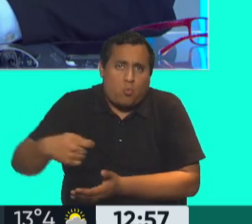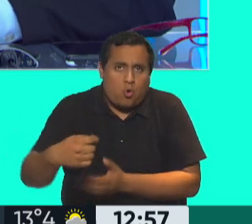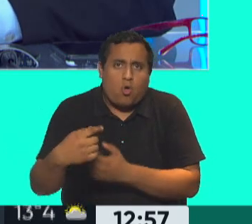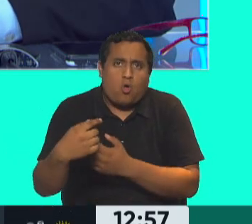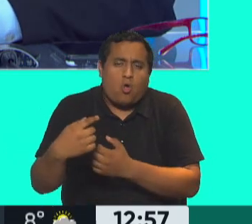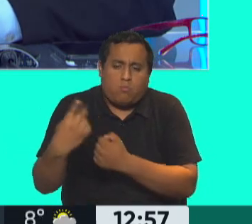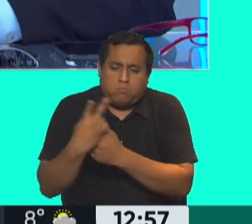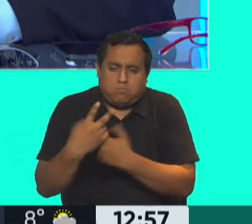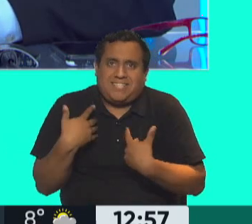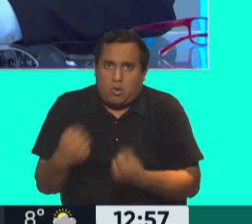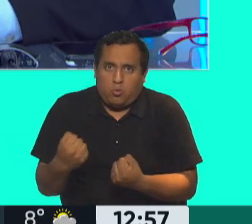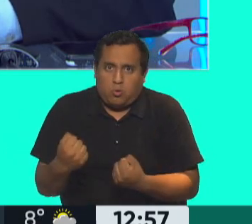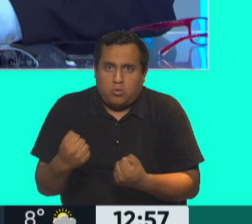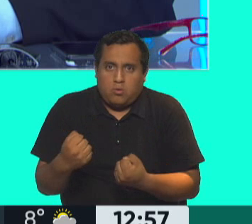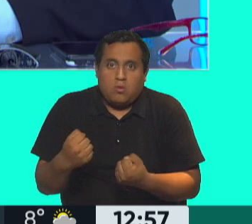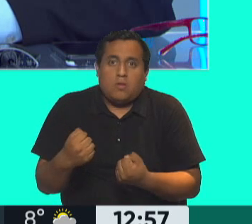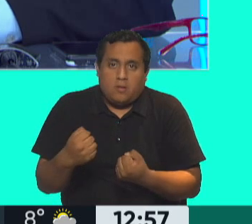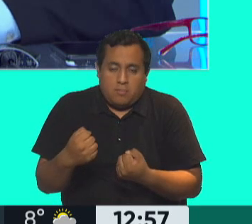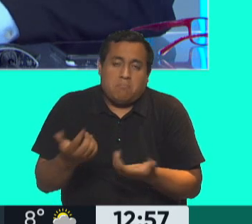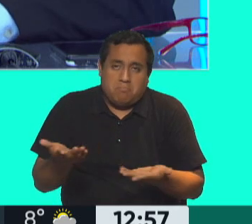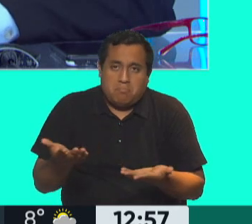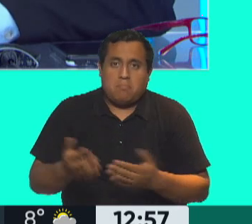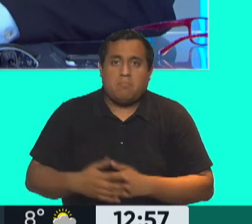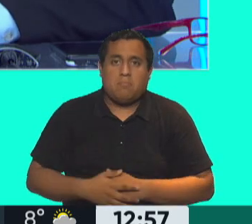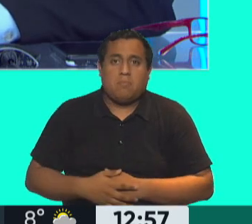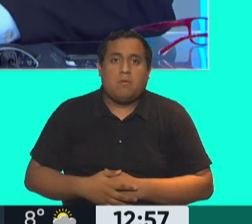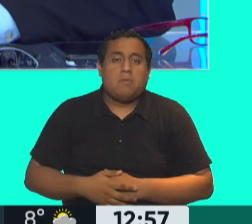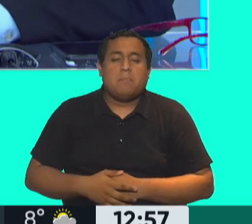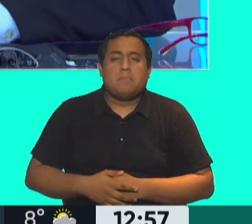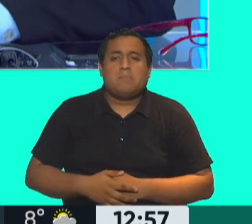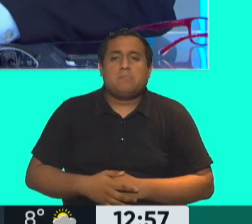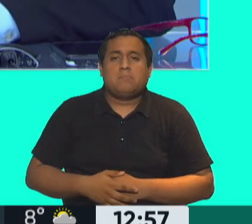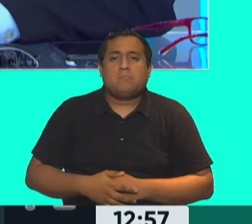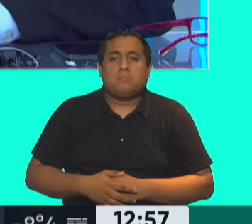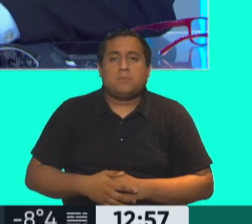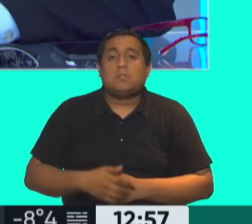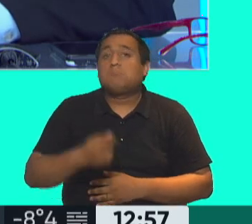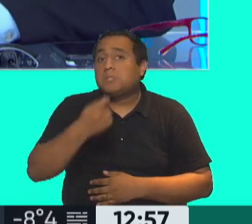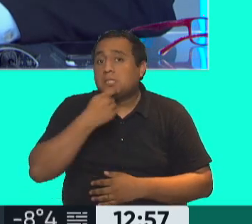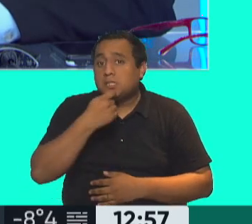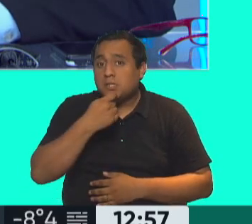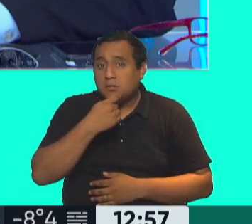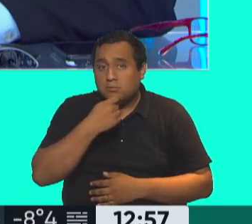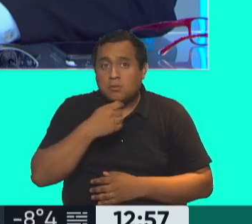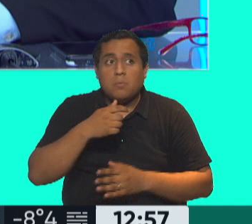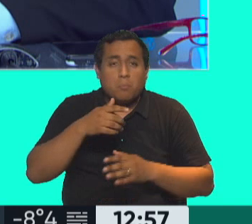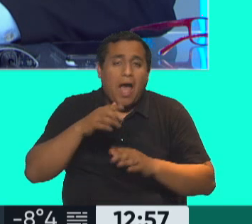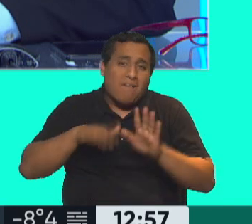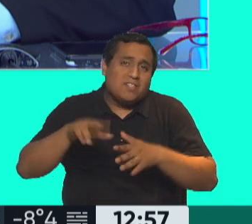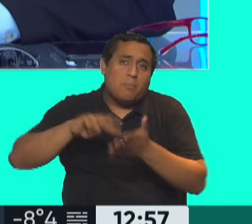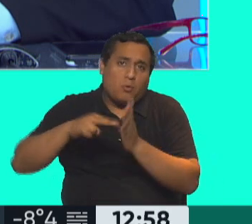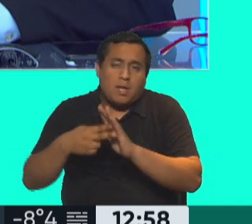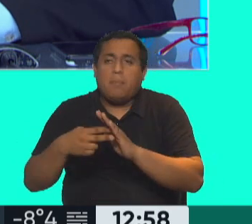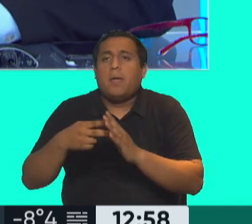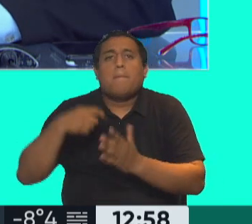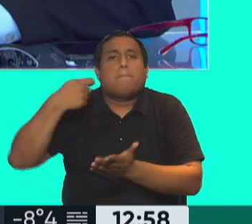estás pagando una contraprestación porque te la pueden dar o no dar, y cuando te la dan aparecen estos inconvenientes que te cobran los